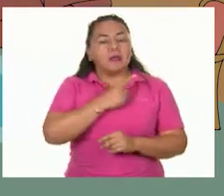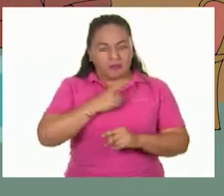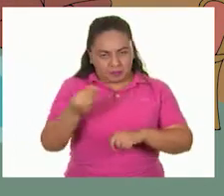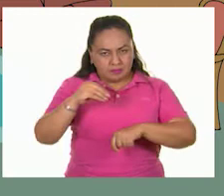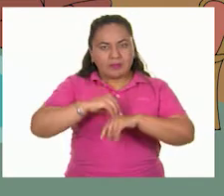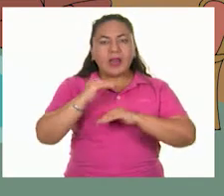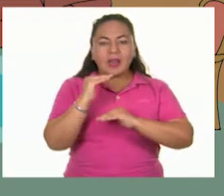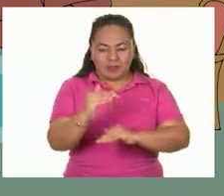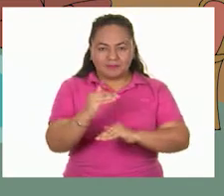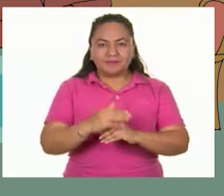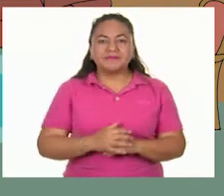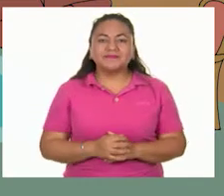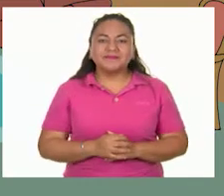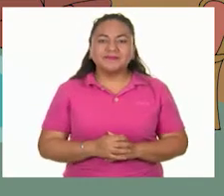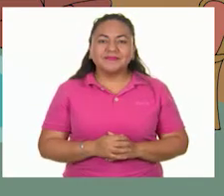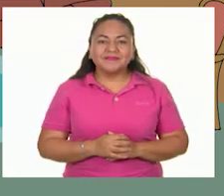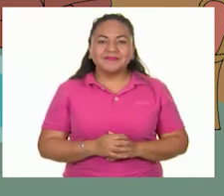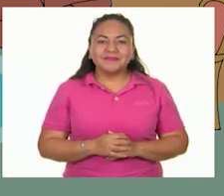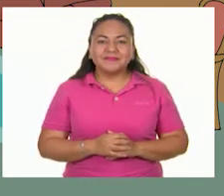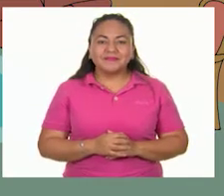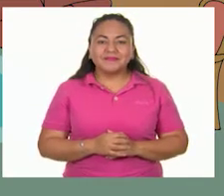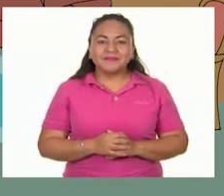¿verdad?